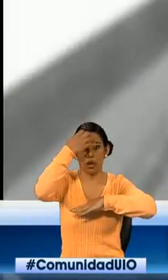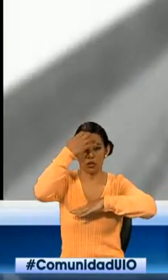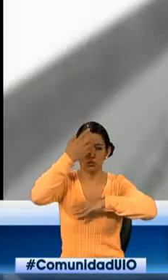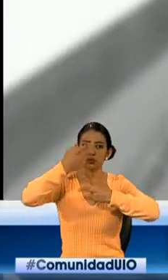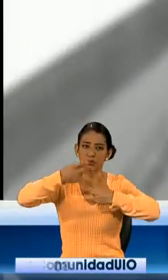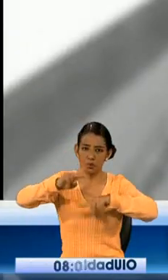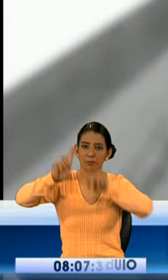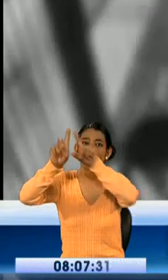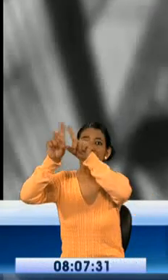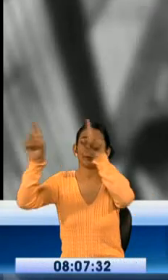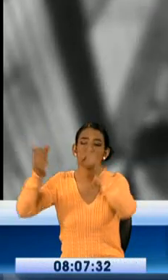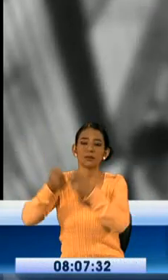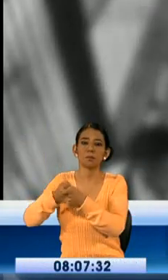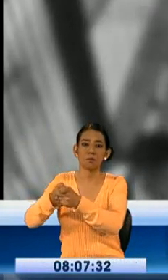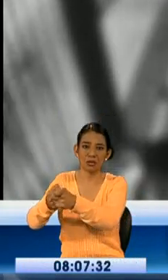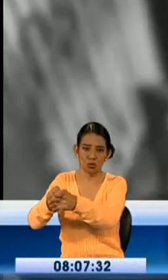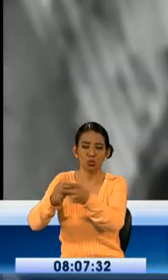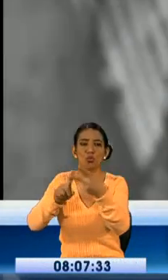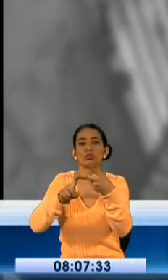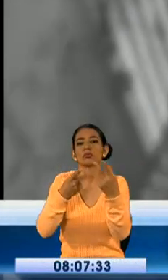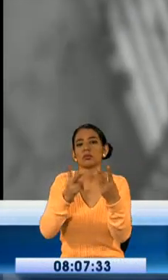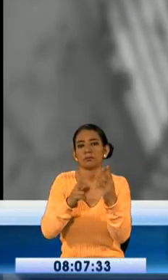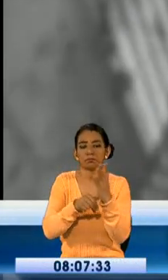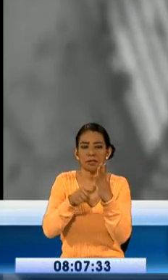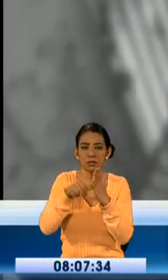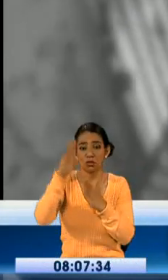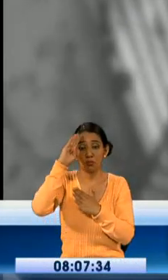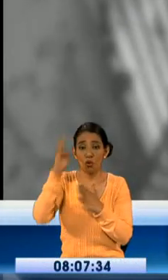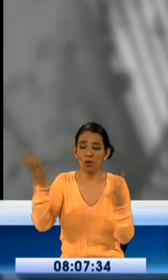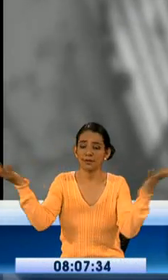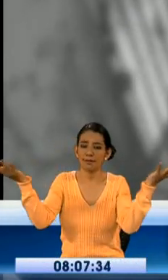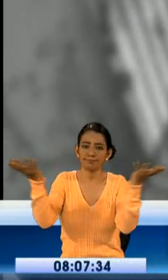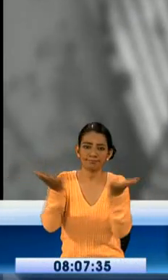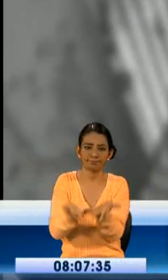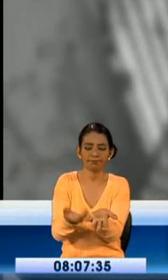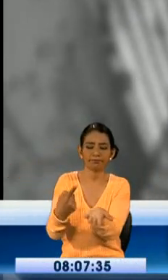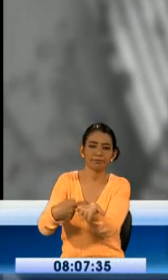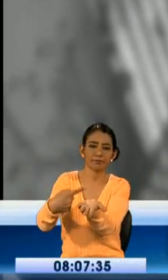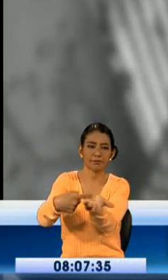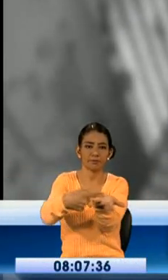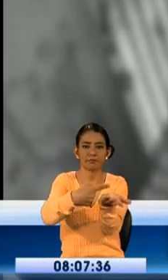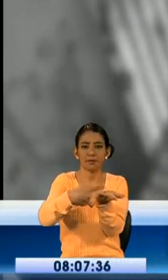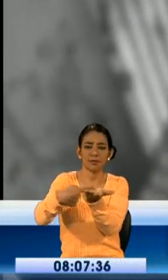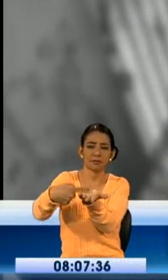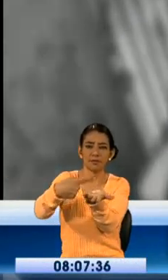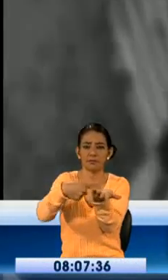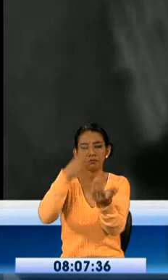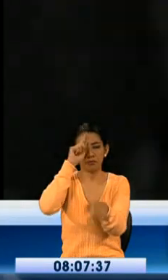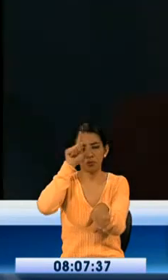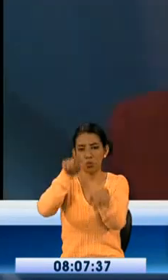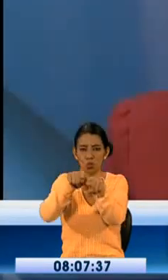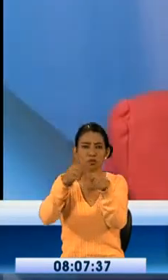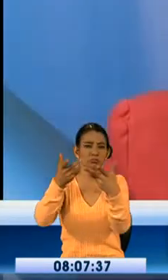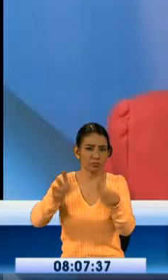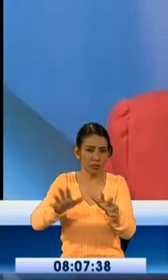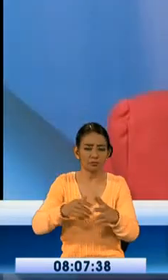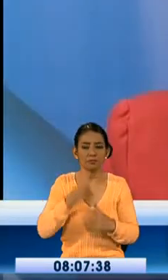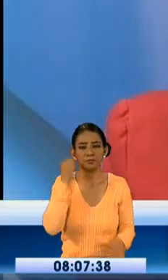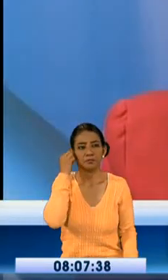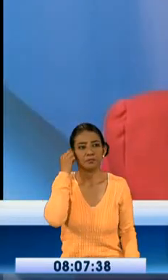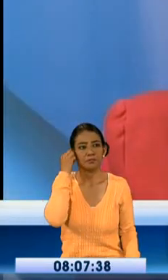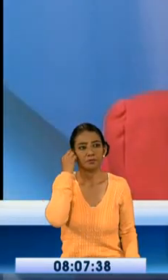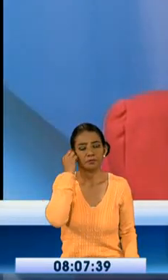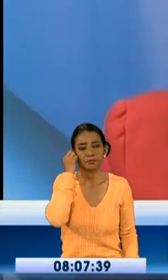de transporte, de los ministerios del Interior y de Educación, se reunieron y llegaron a un acuerdo. Ellos nos van a